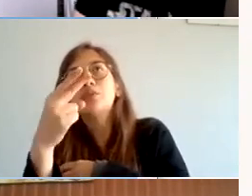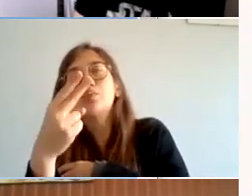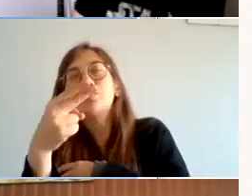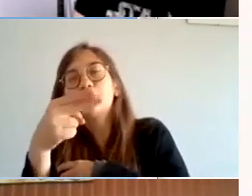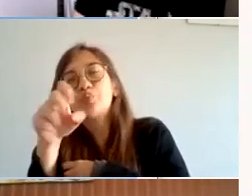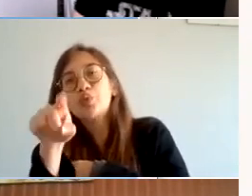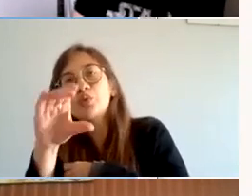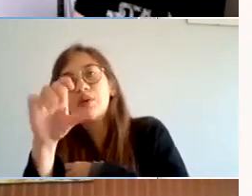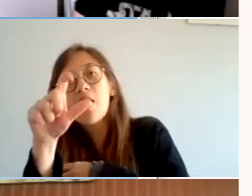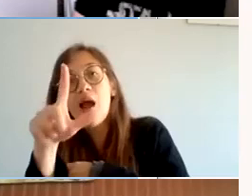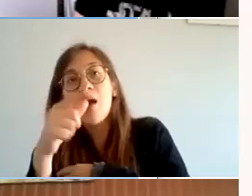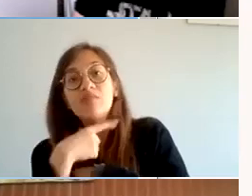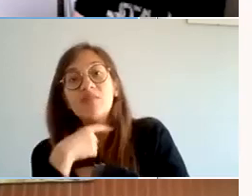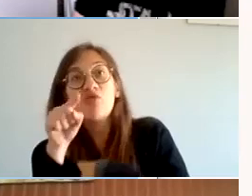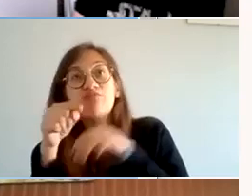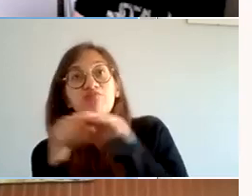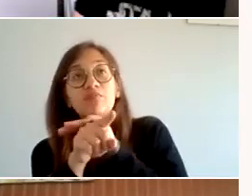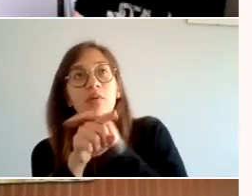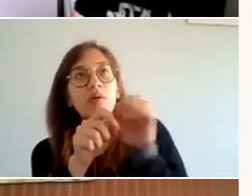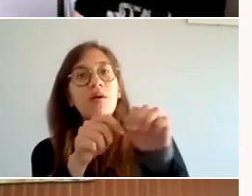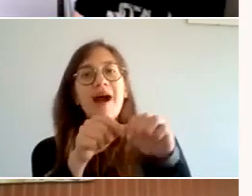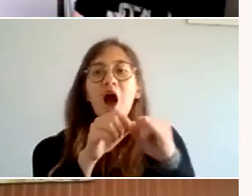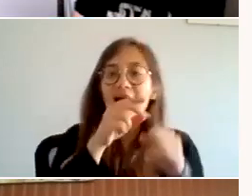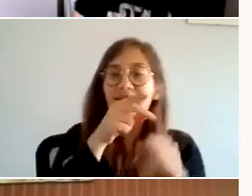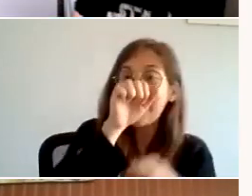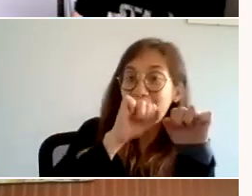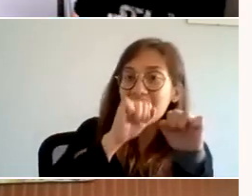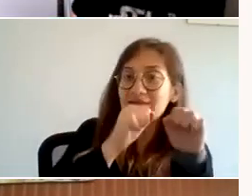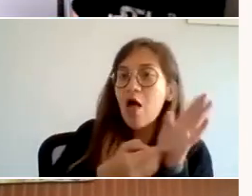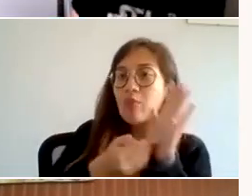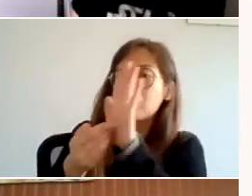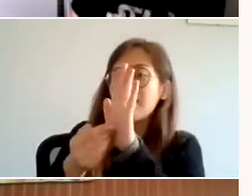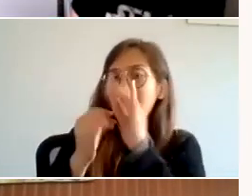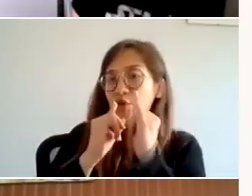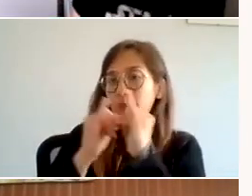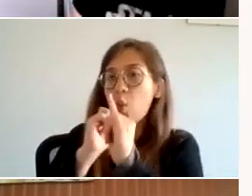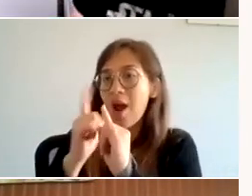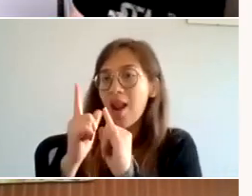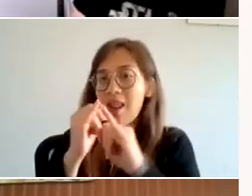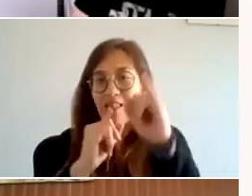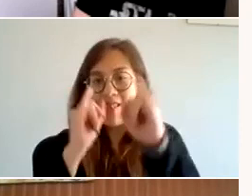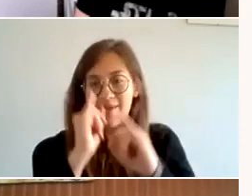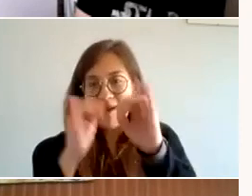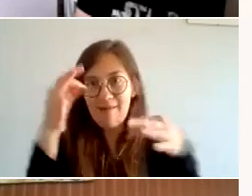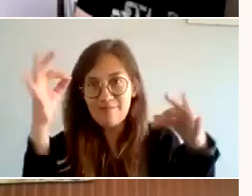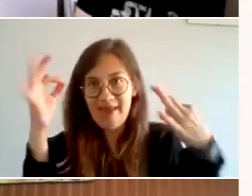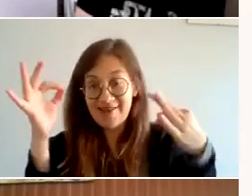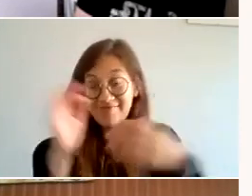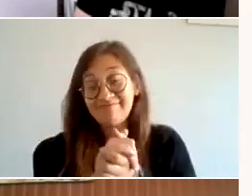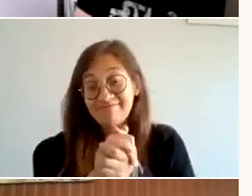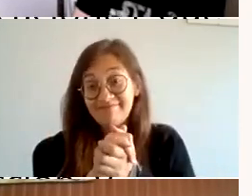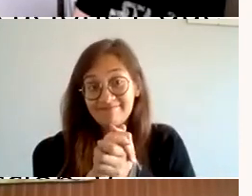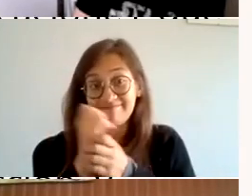Bien, vamos entonces a salir de esto para hablar ahora cómo podemos utilizar los navegadores,